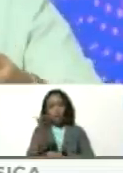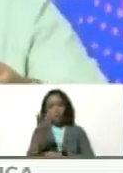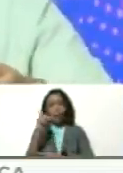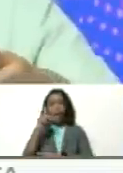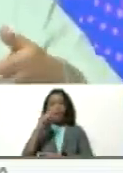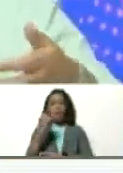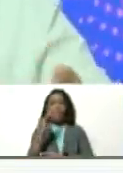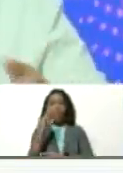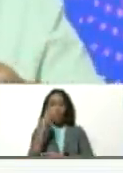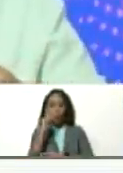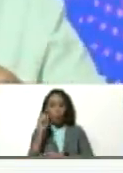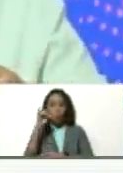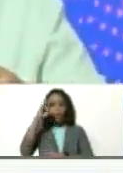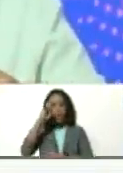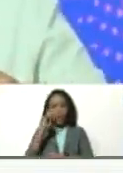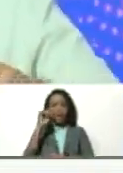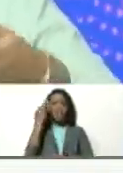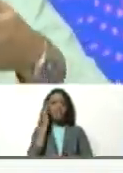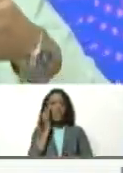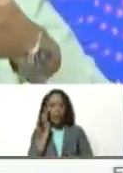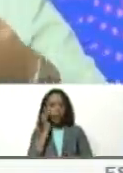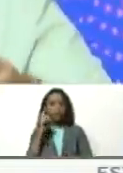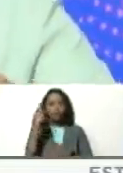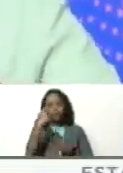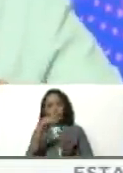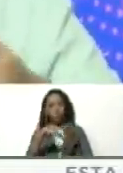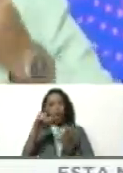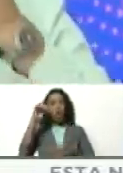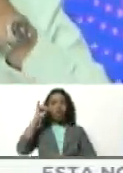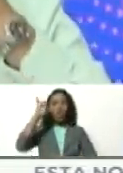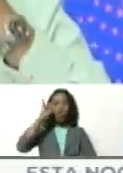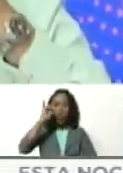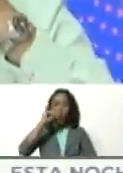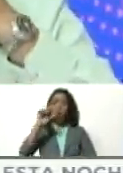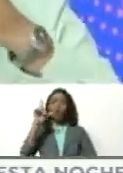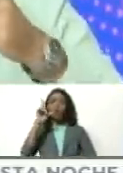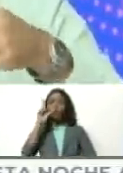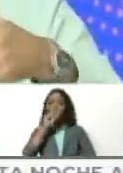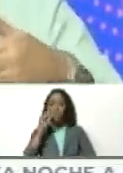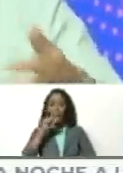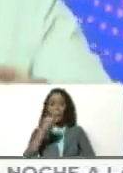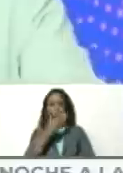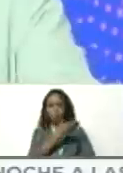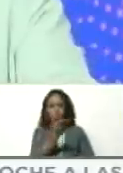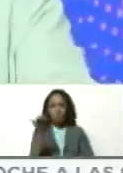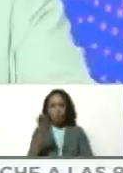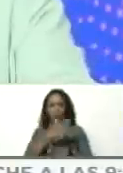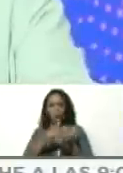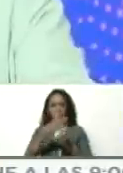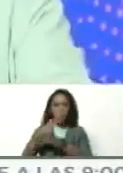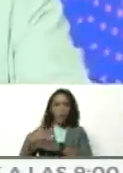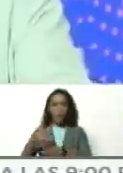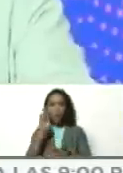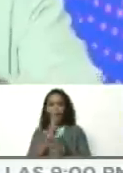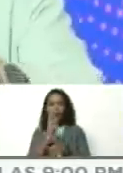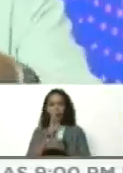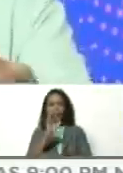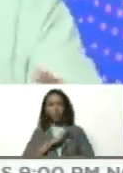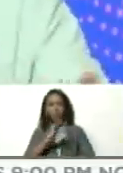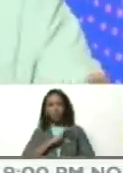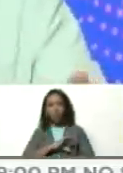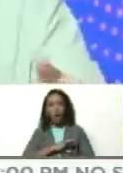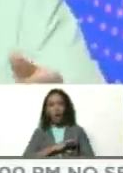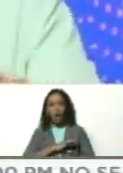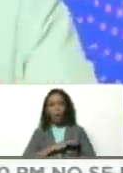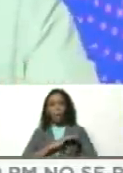por Instagram, por Facebook, por streaming, por YouTube, por Twitter, para que corran por redes sociales, por